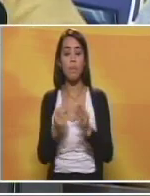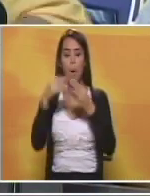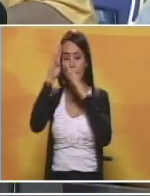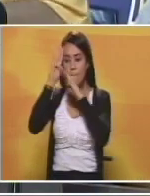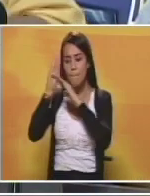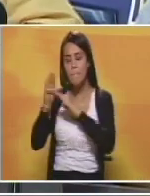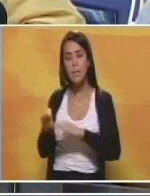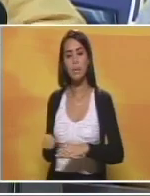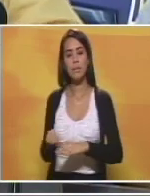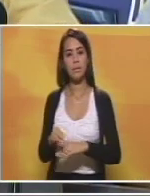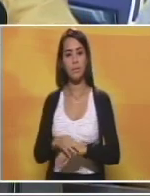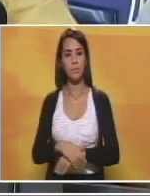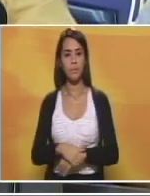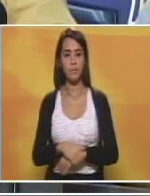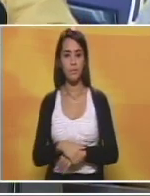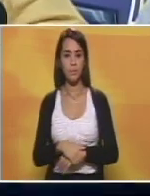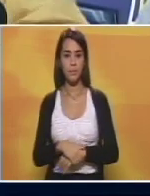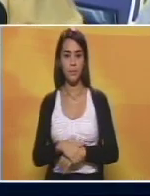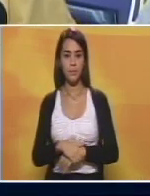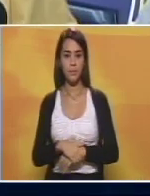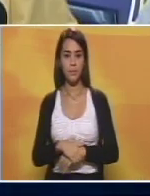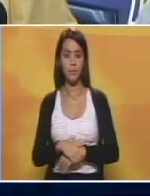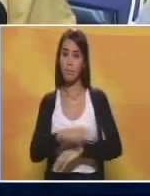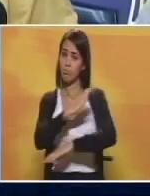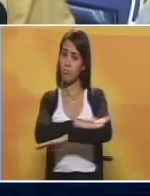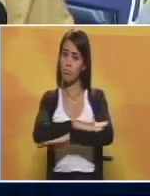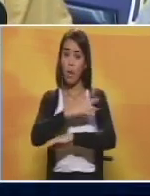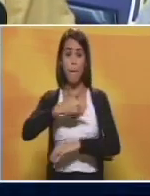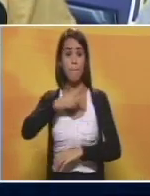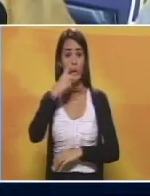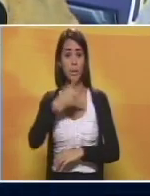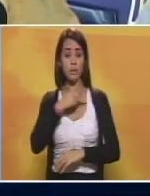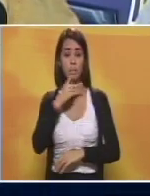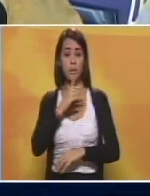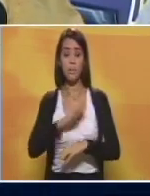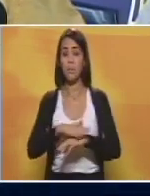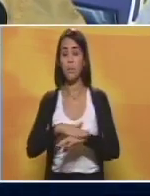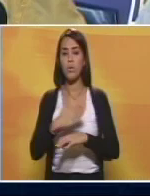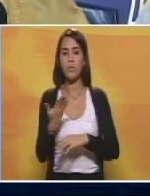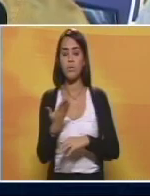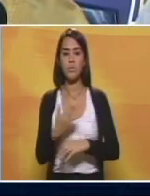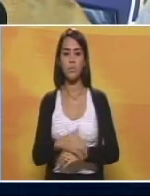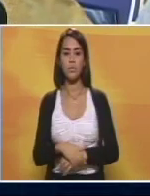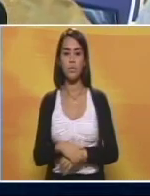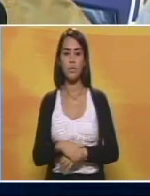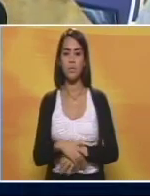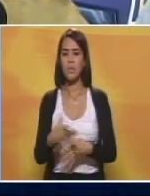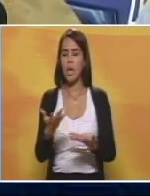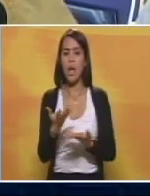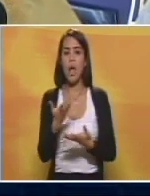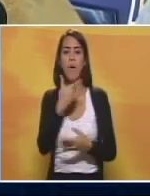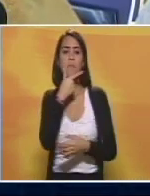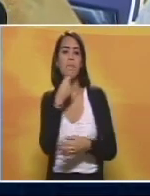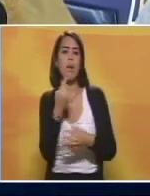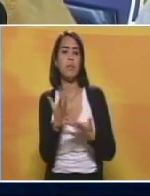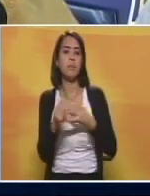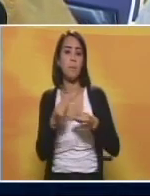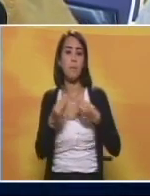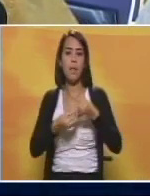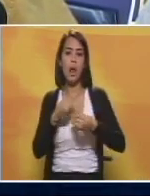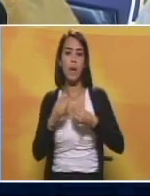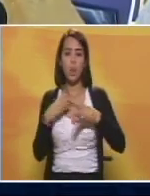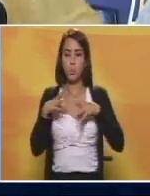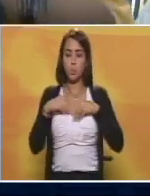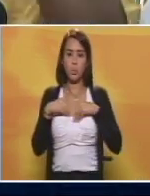de deposición política porque no es un simple y sencillo acto de